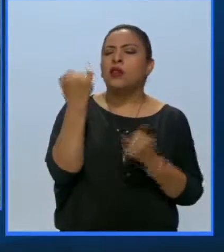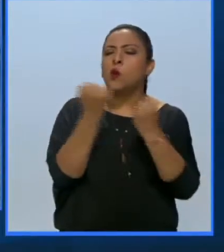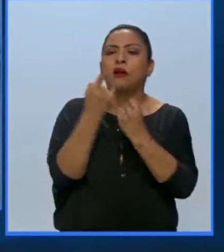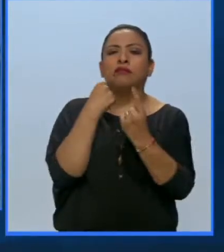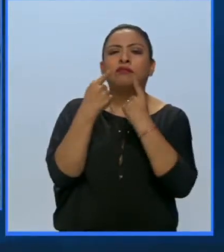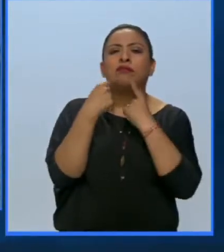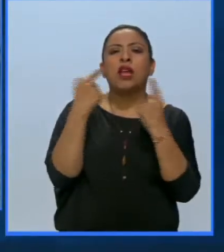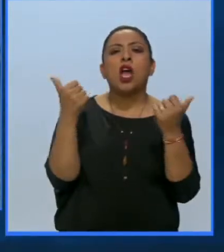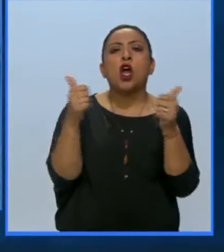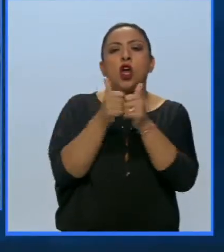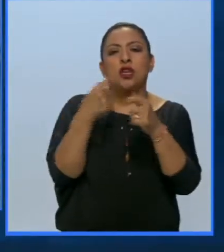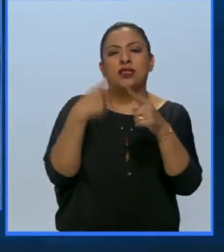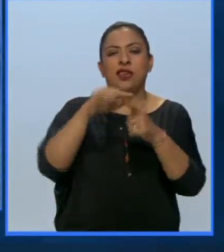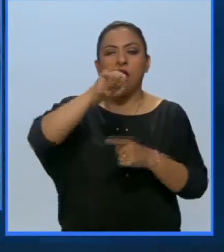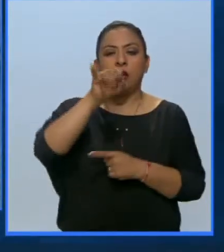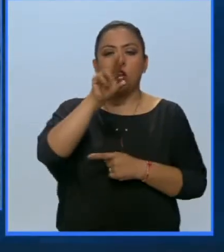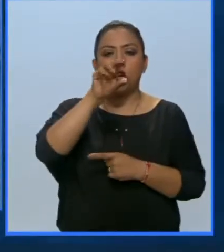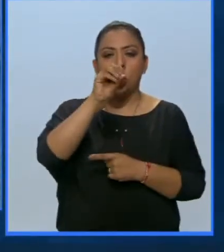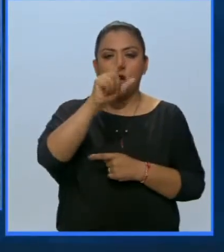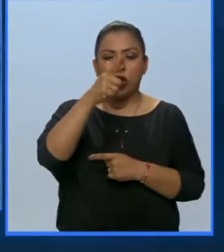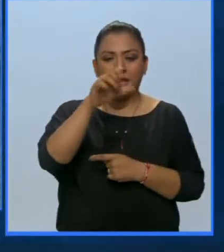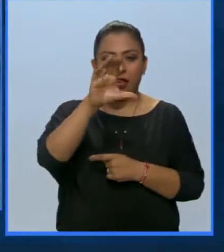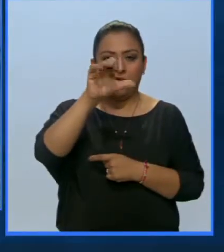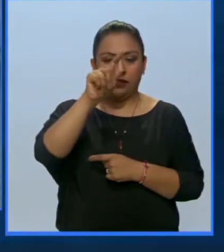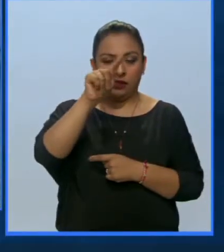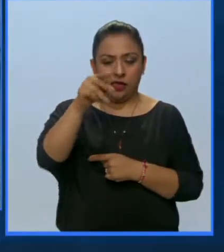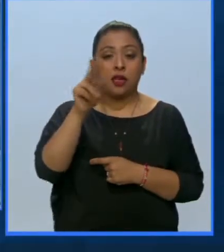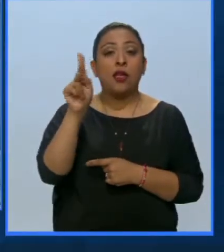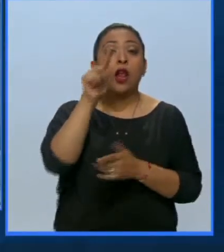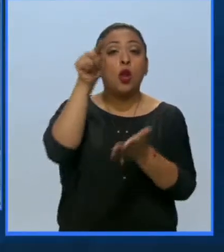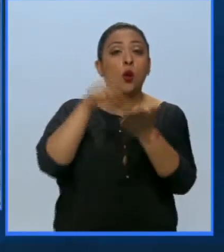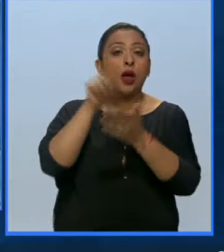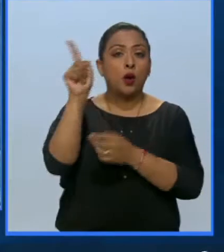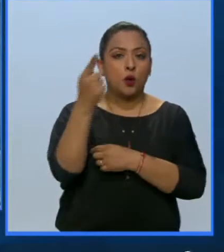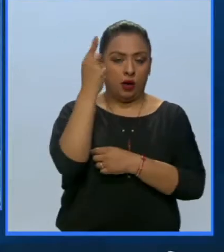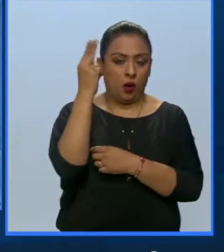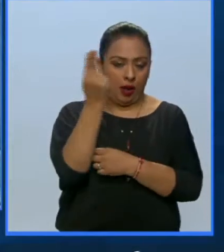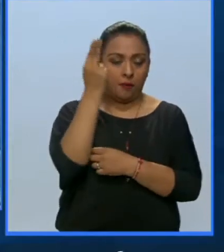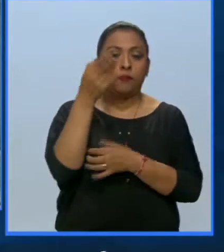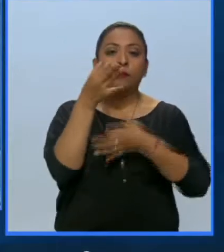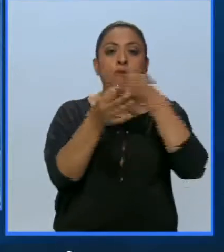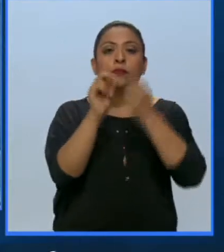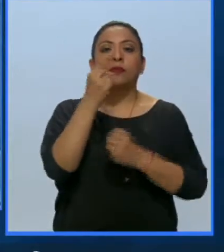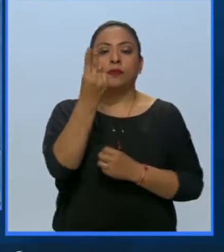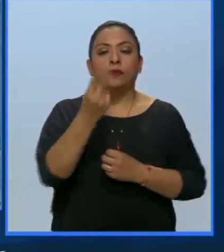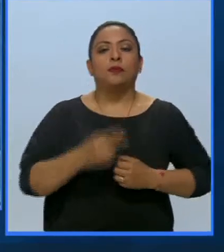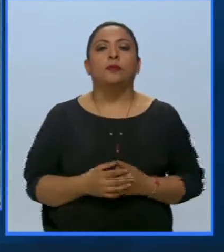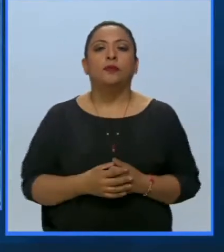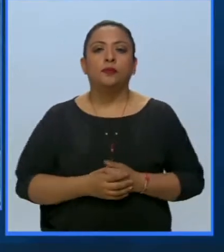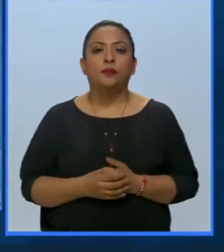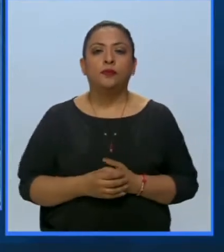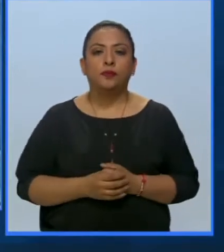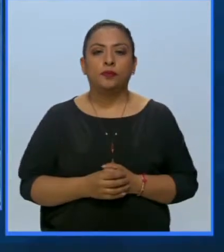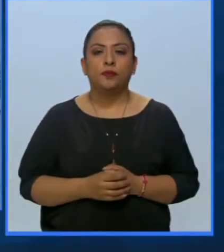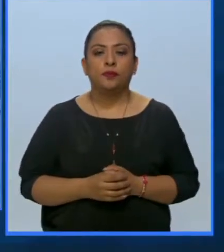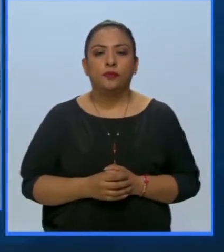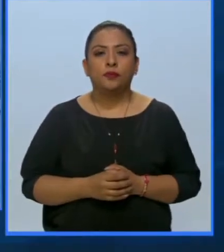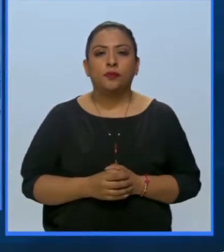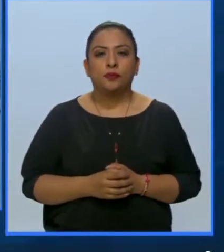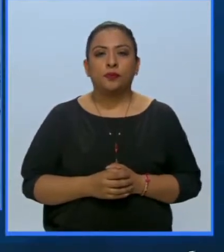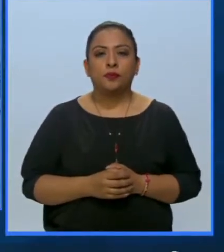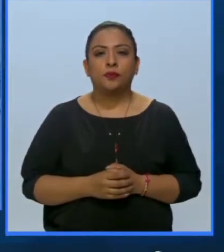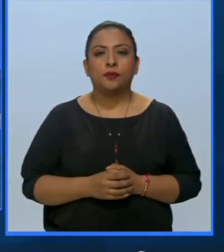con Jorge Castañeda en la UNAM. Noticias 22, Irma Gallo.